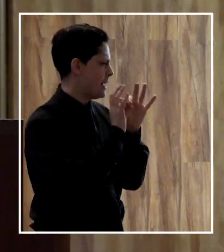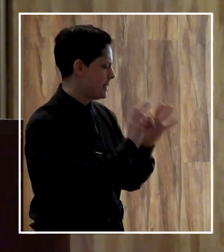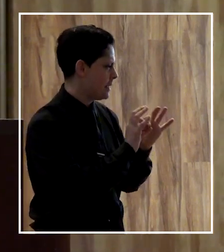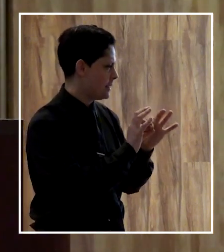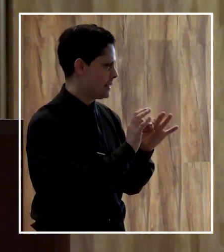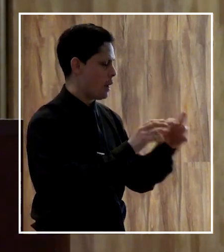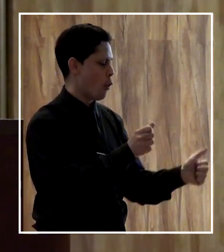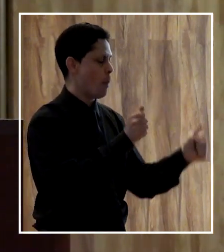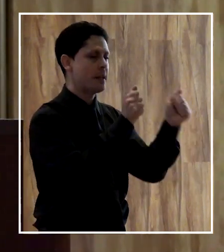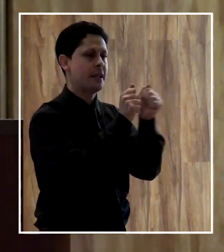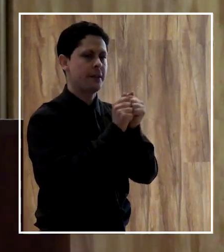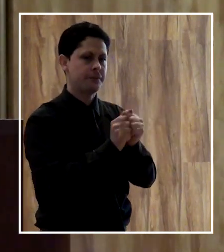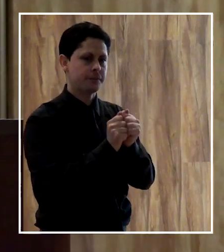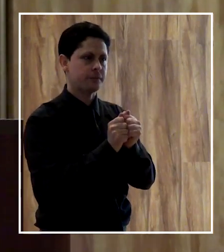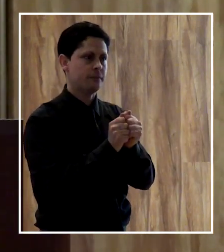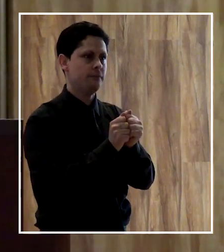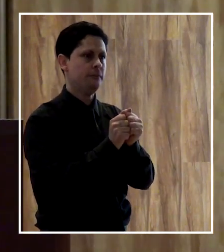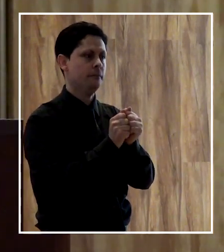compañía.